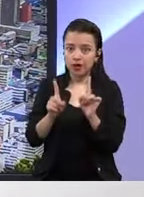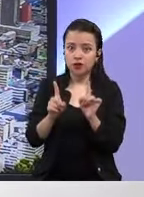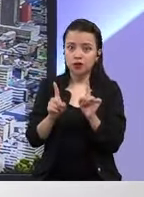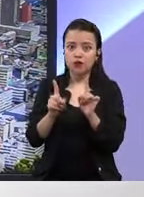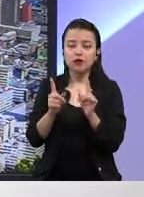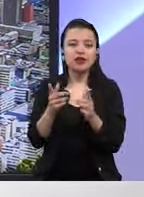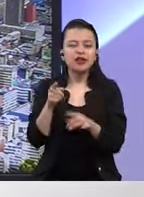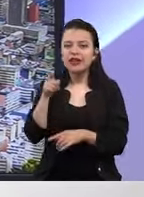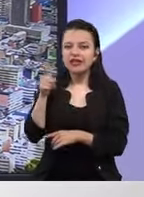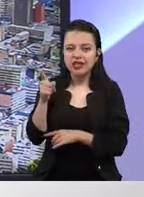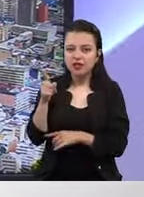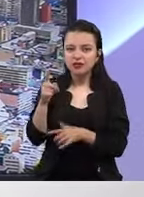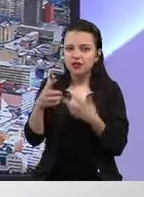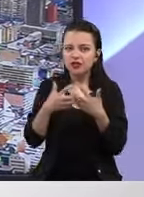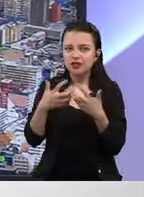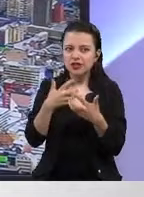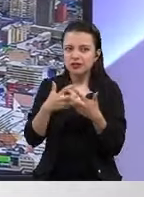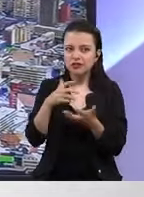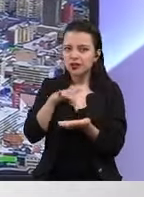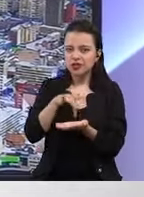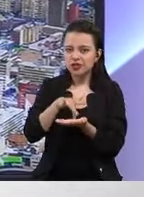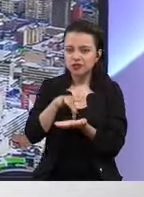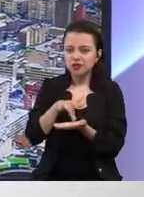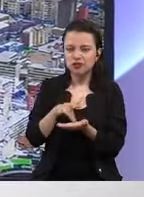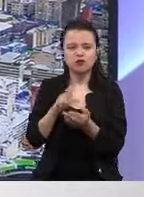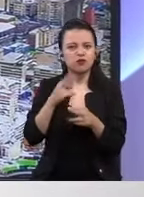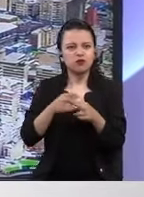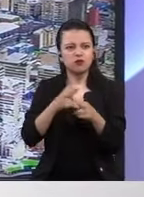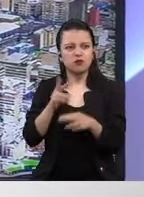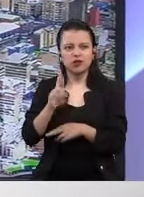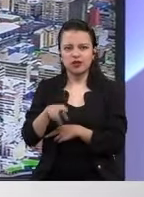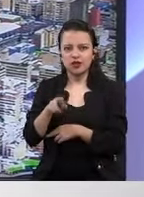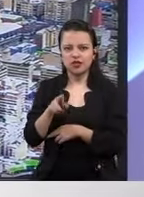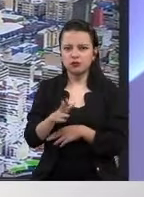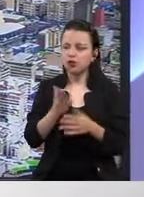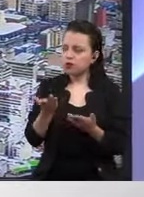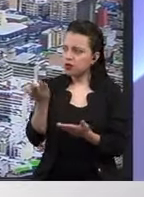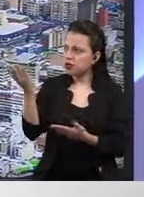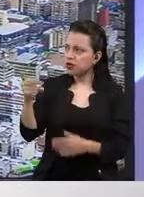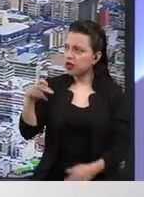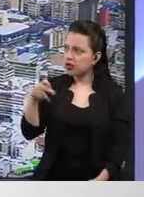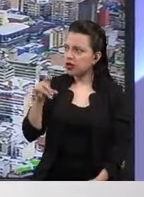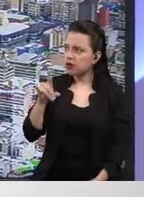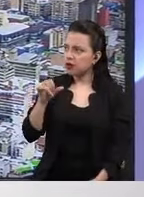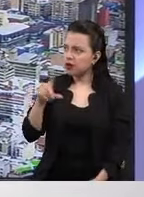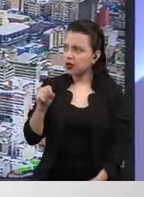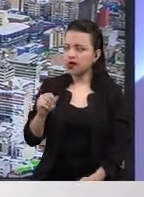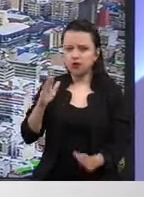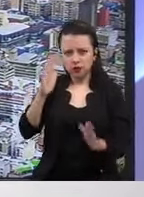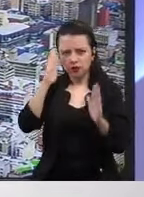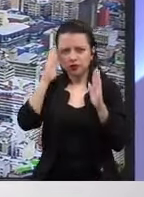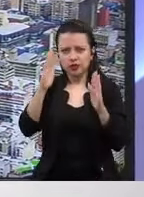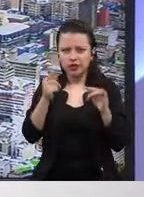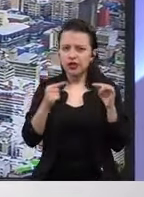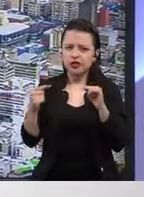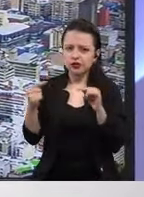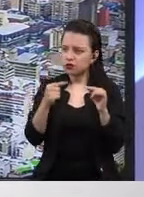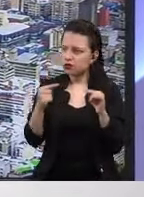porque Qué es el sistema general de participaciones primero tiene un nombre rarísimo Pero Paula Bolívar usted estuvo muy pendiente de esa discusión ya nos había explicado